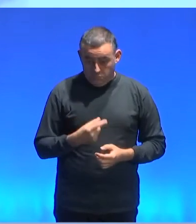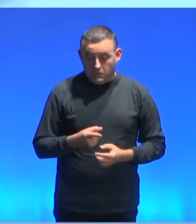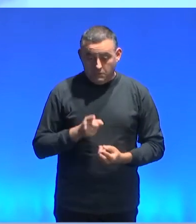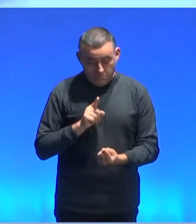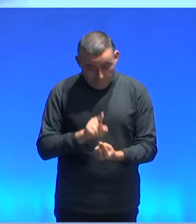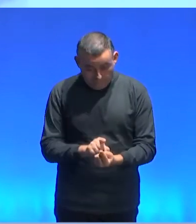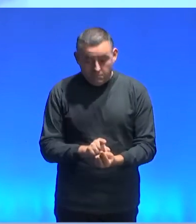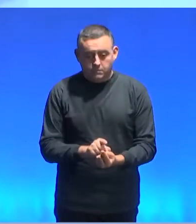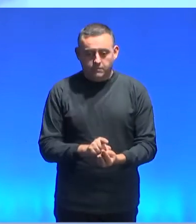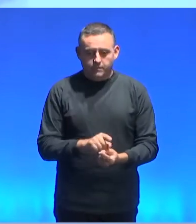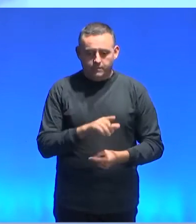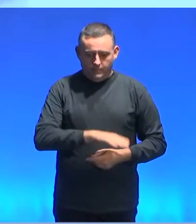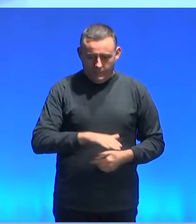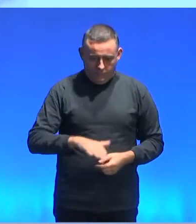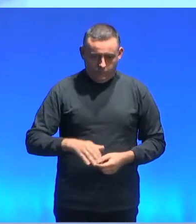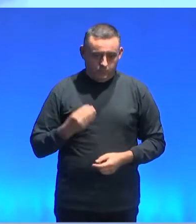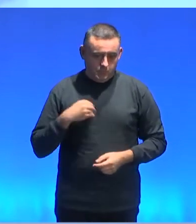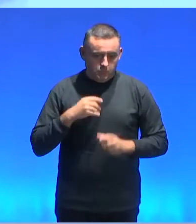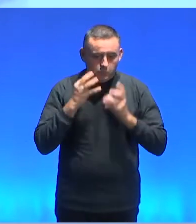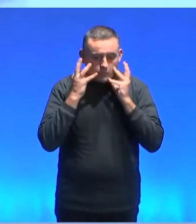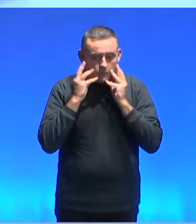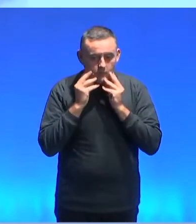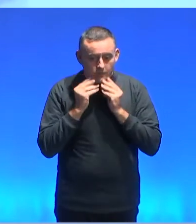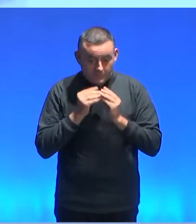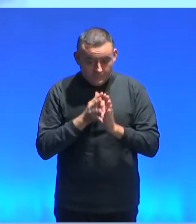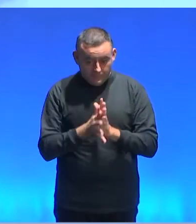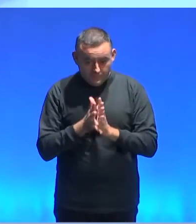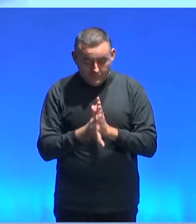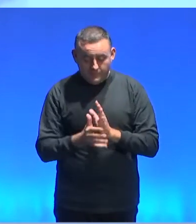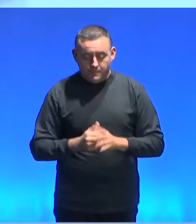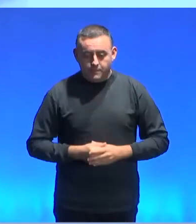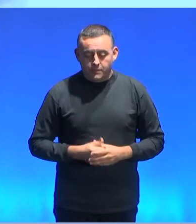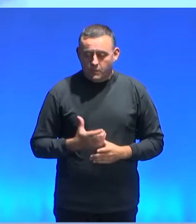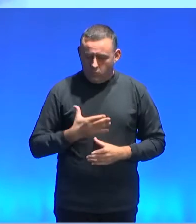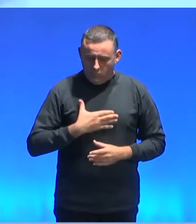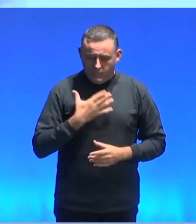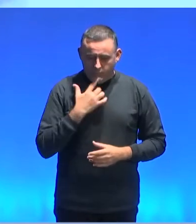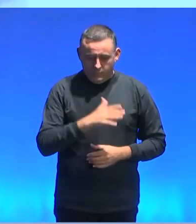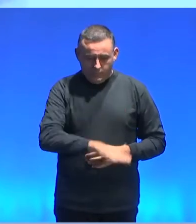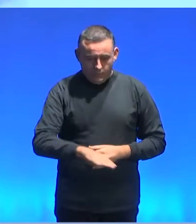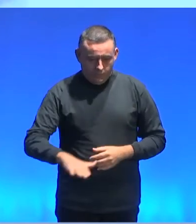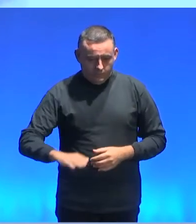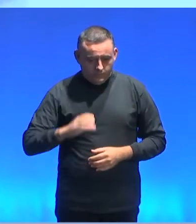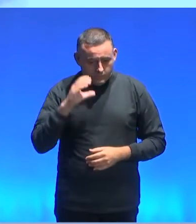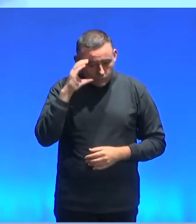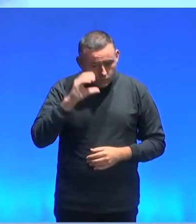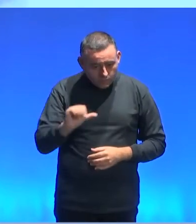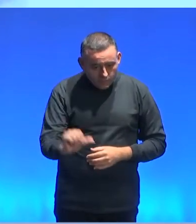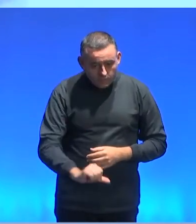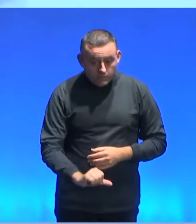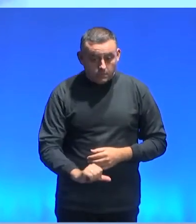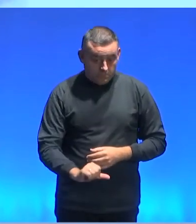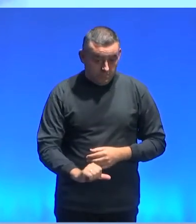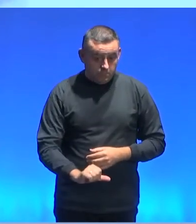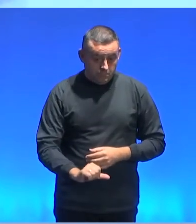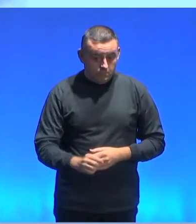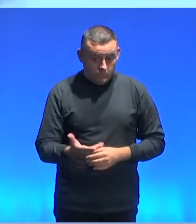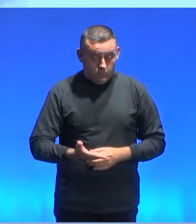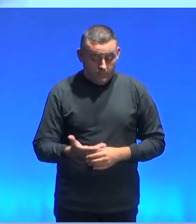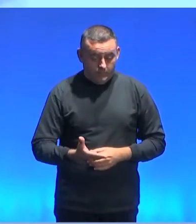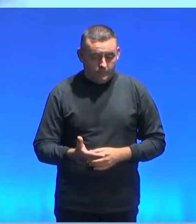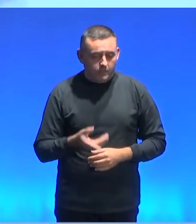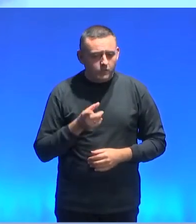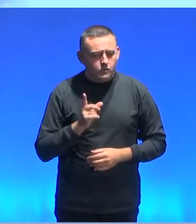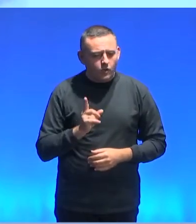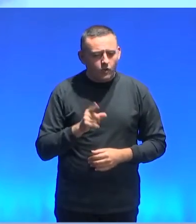que hayan personas que apoyen y ayuden a la escucha activa de los niños para que no sea aquello que reproducen porque lo han oído a los